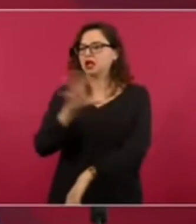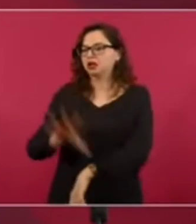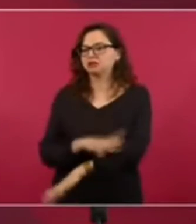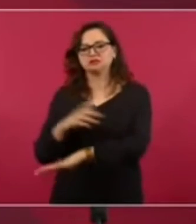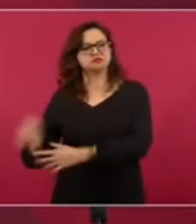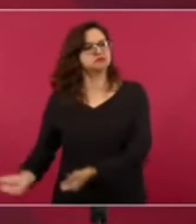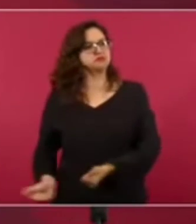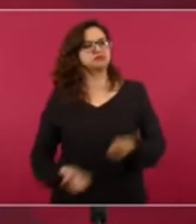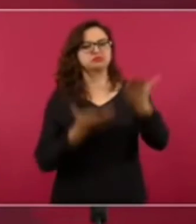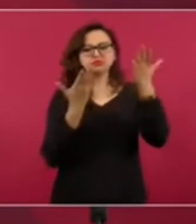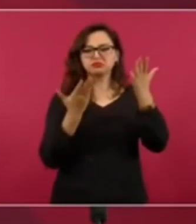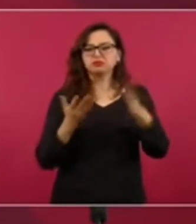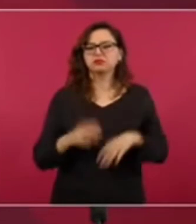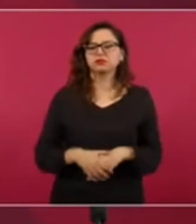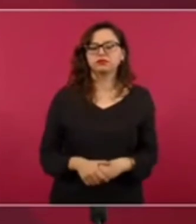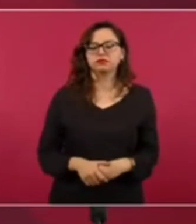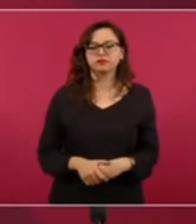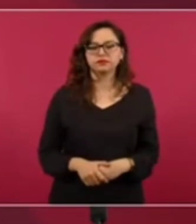eléctrica.